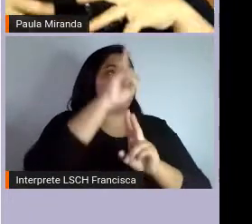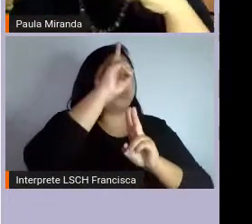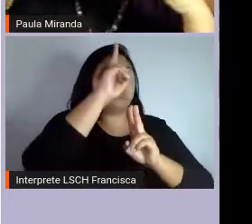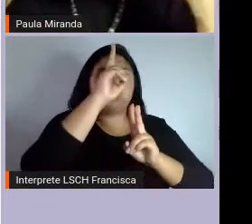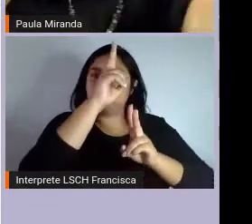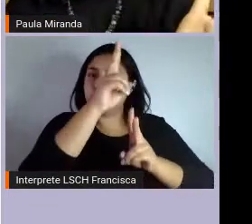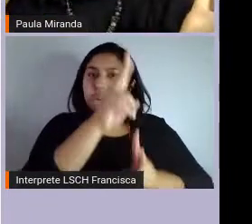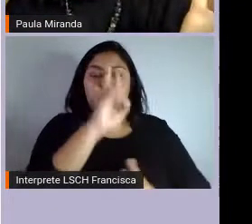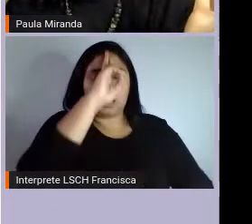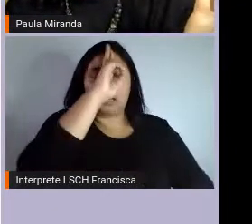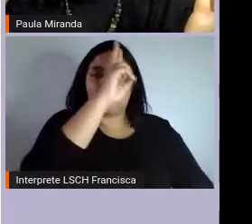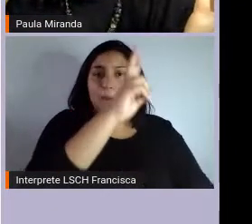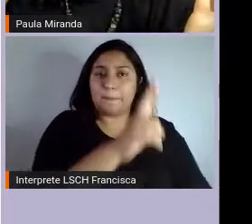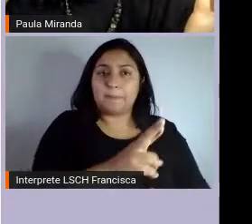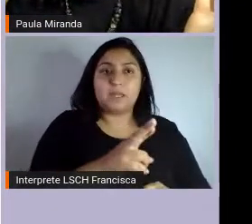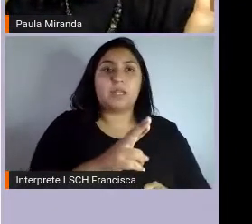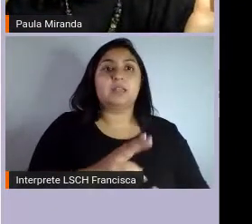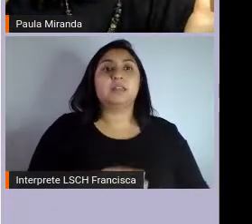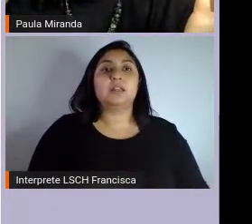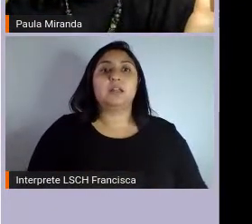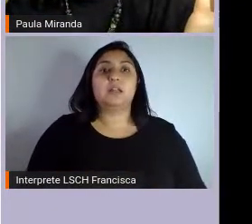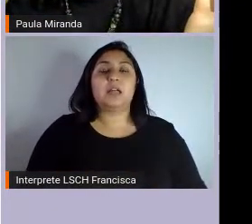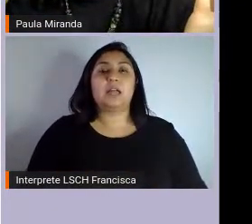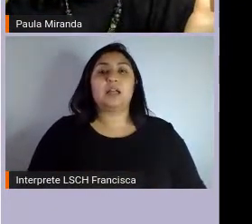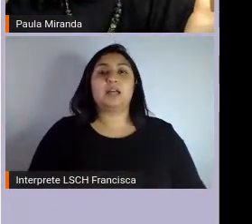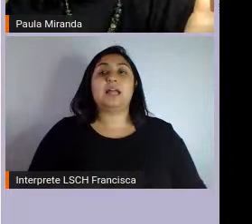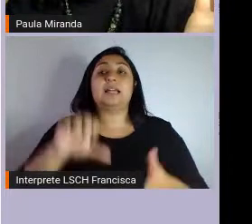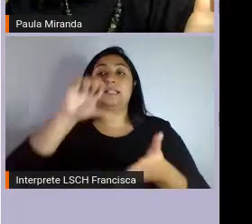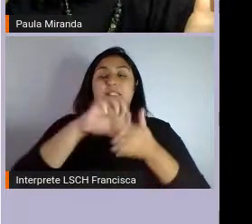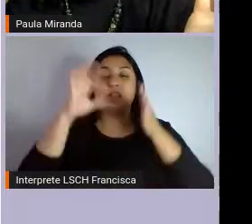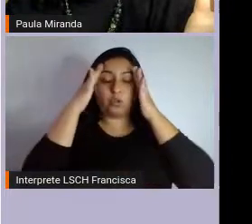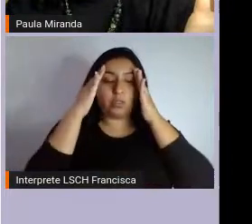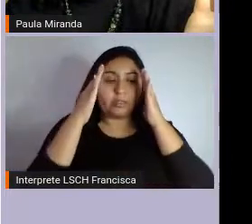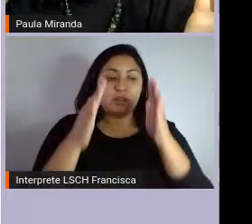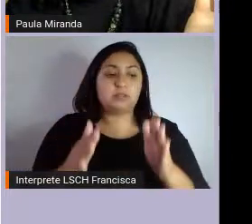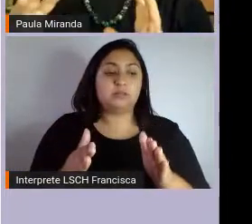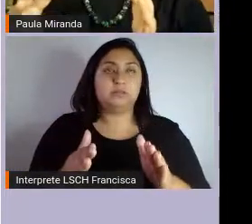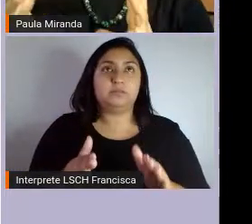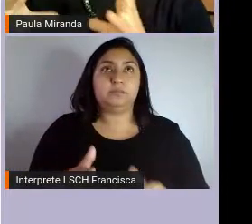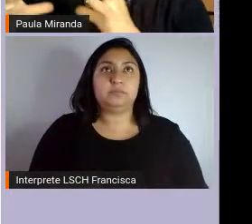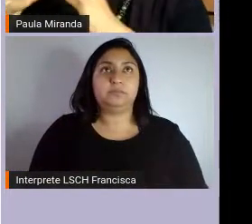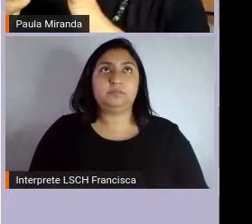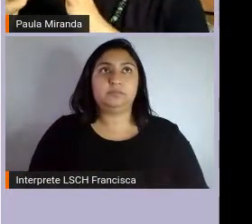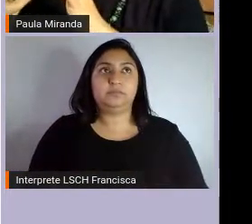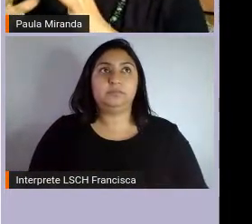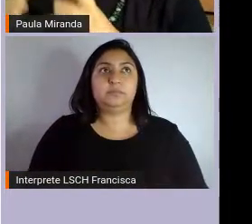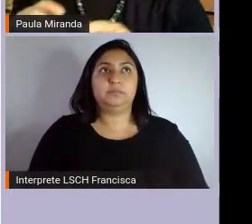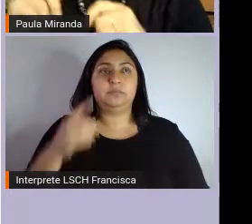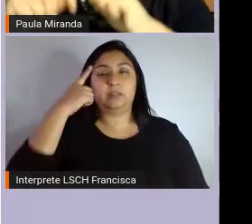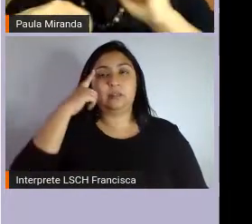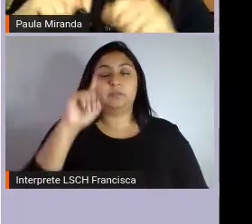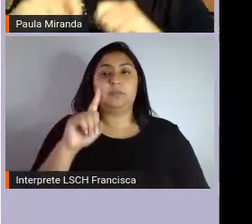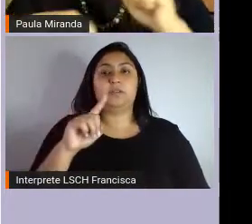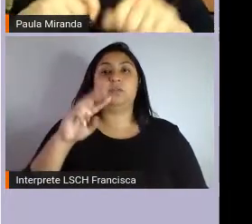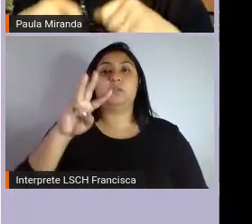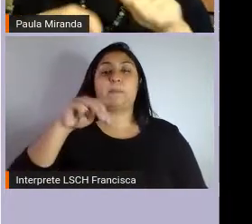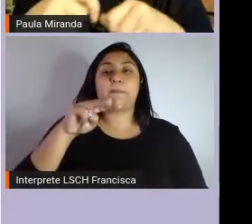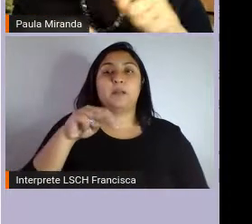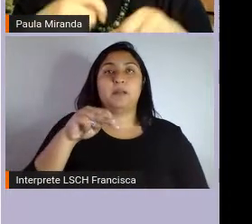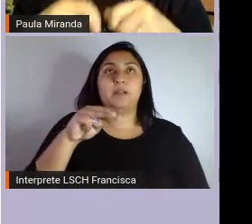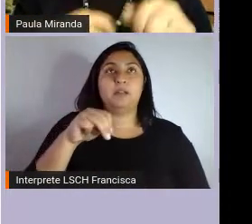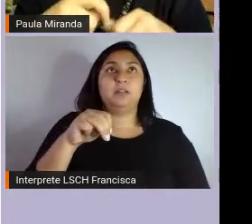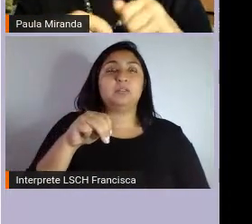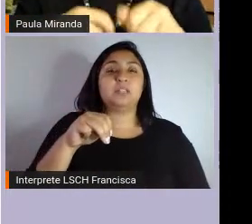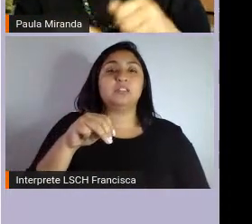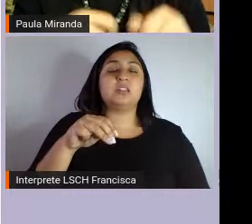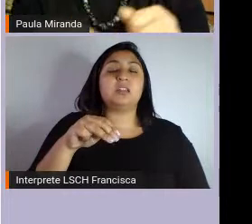la atención de los pueblos donde llegaba, el centro de atención de los pueblos donde llegaba, pero la madre ahí con la